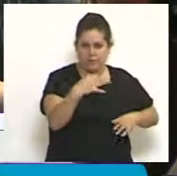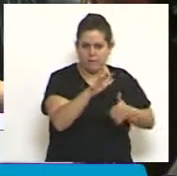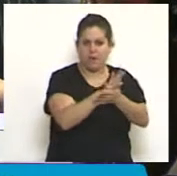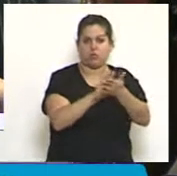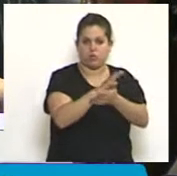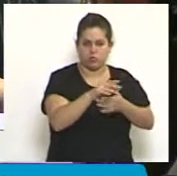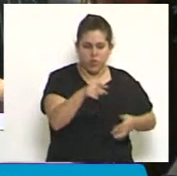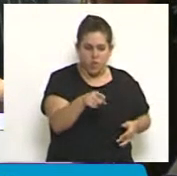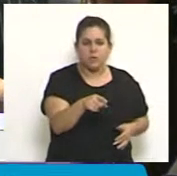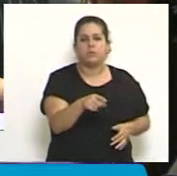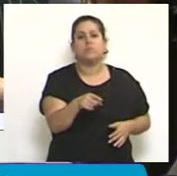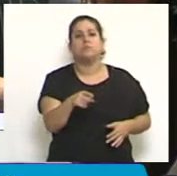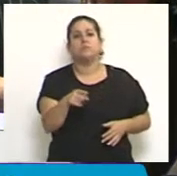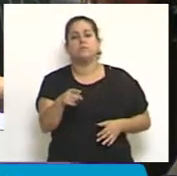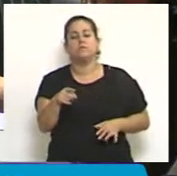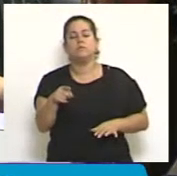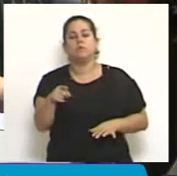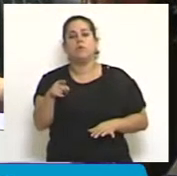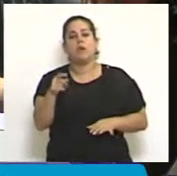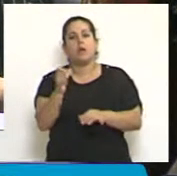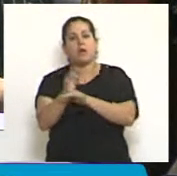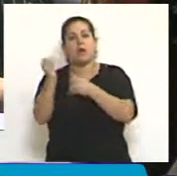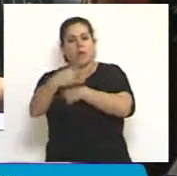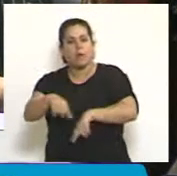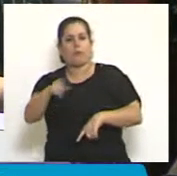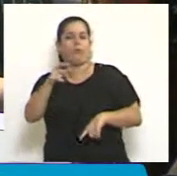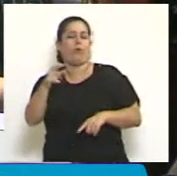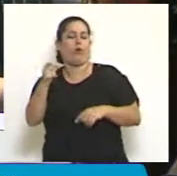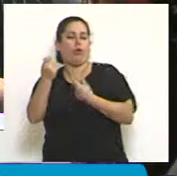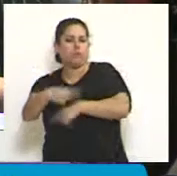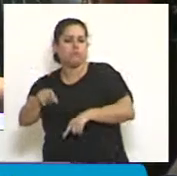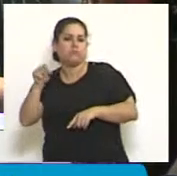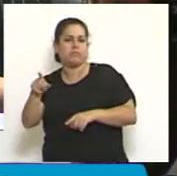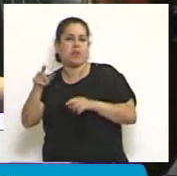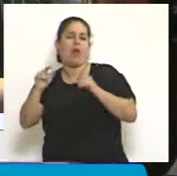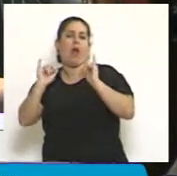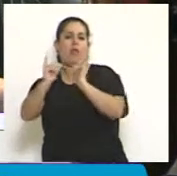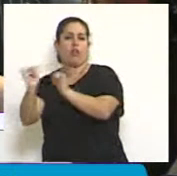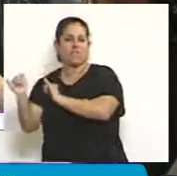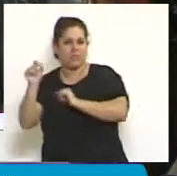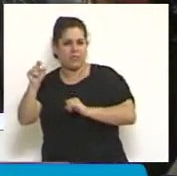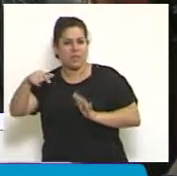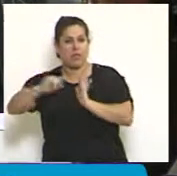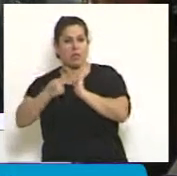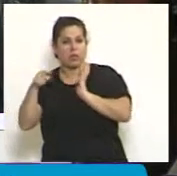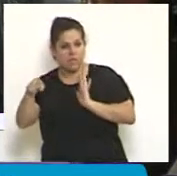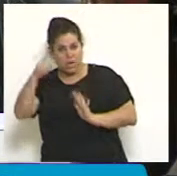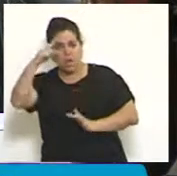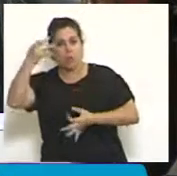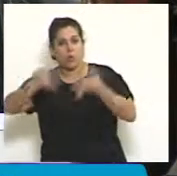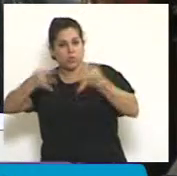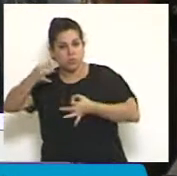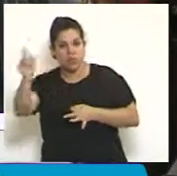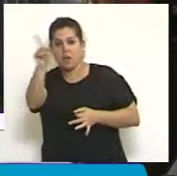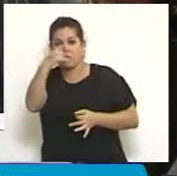las elecciones nacionales, o representen falsificaciones de documentos nacionales o de moneda nacional o billetes de